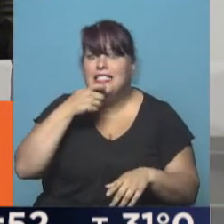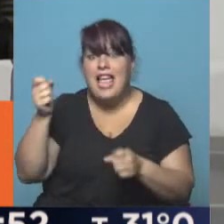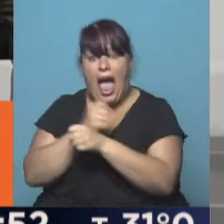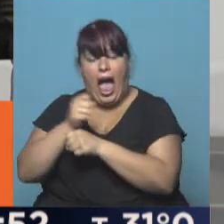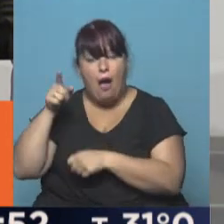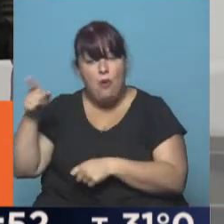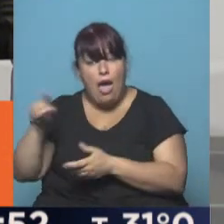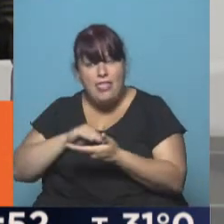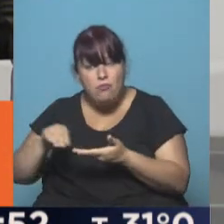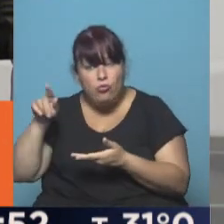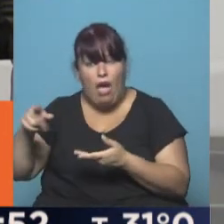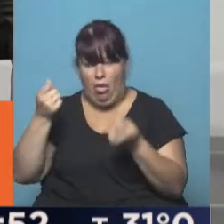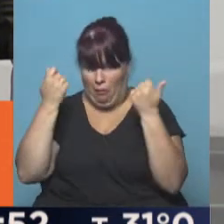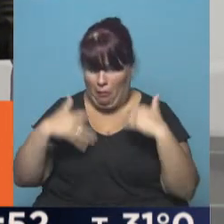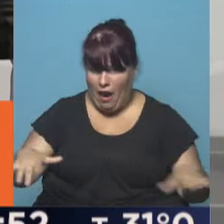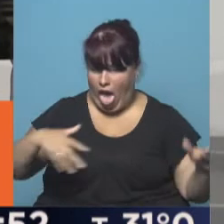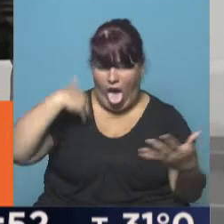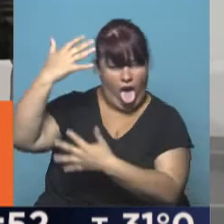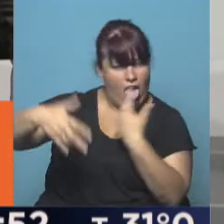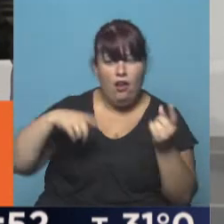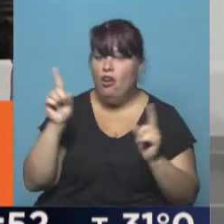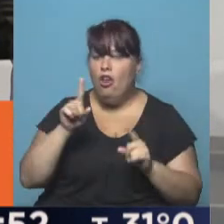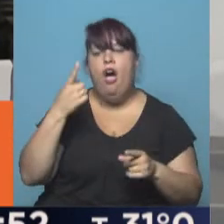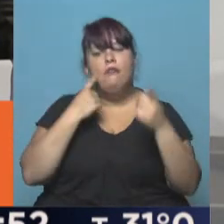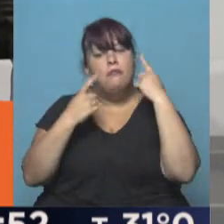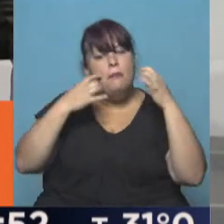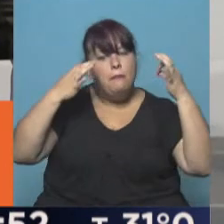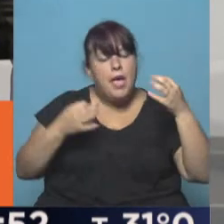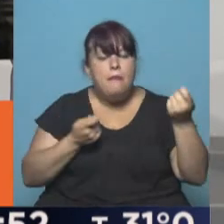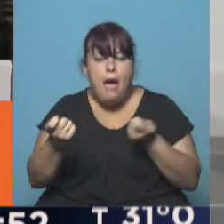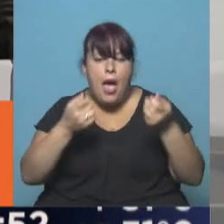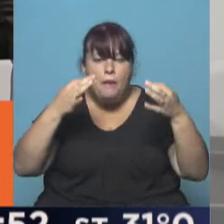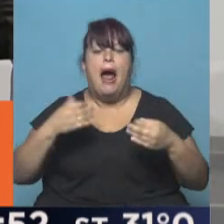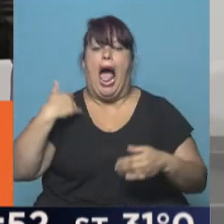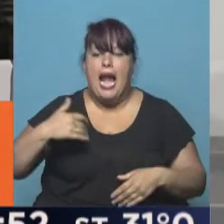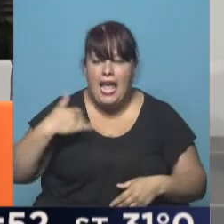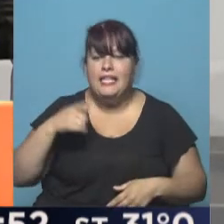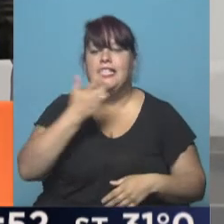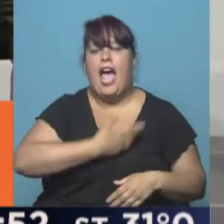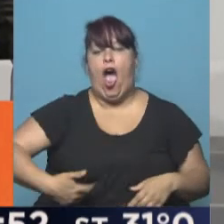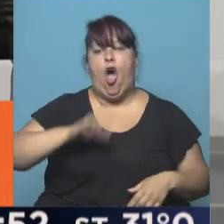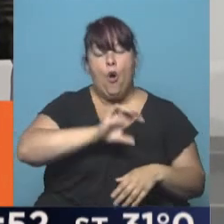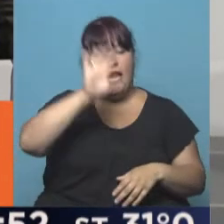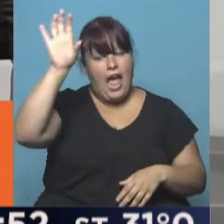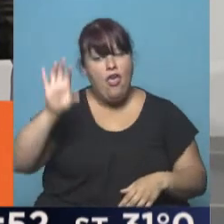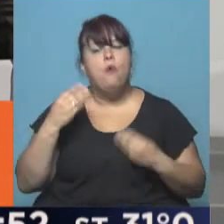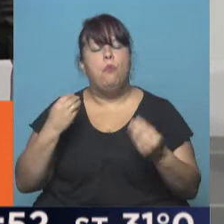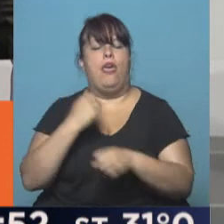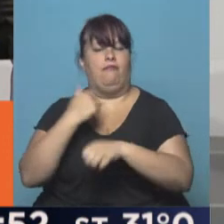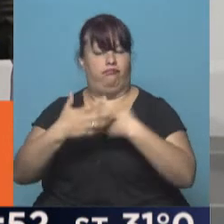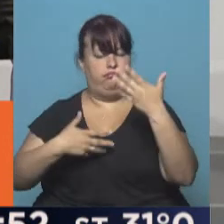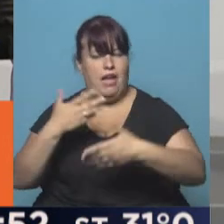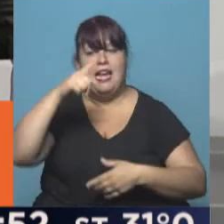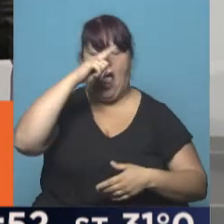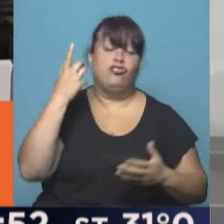el proyecto que aprobó diputados, sino que tiene la prudencia fiscal para que Argentina y sus gobernadores puedan funcionar, la